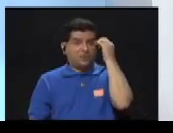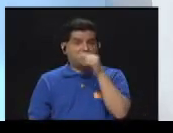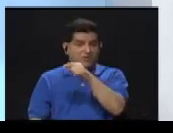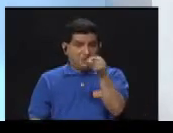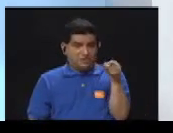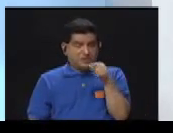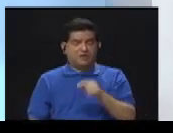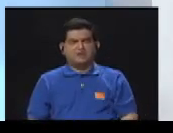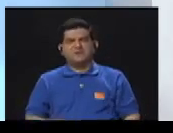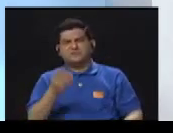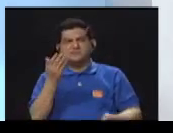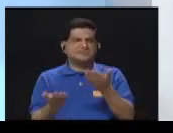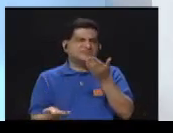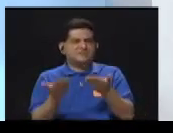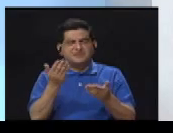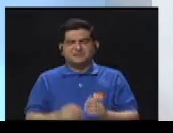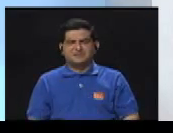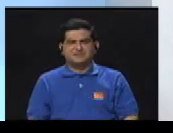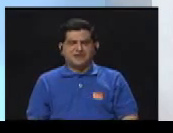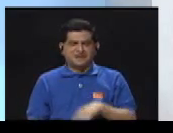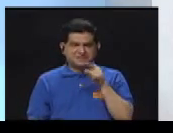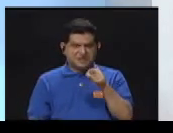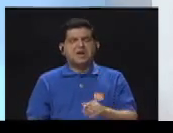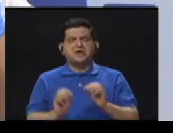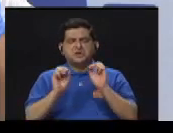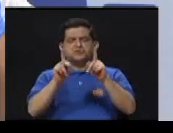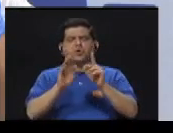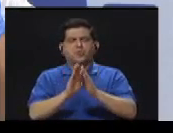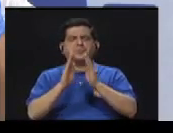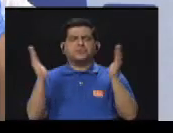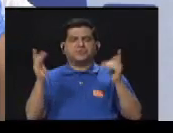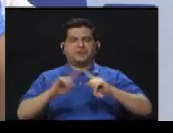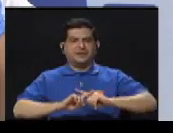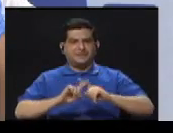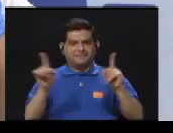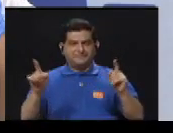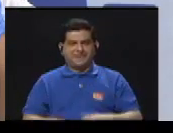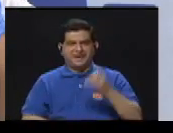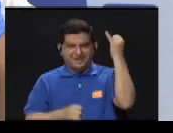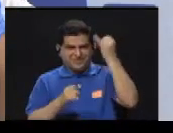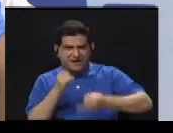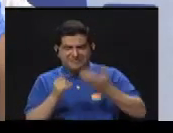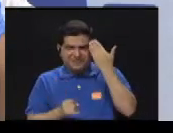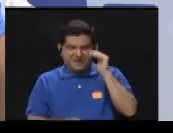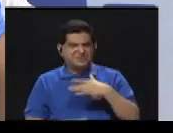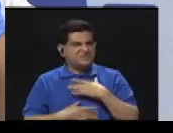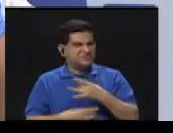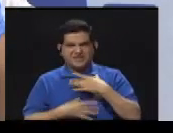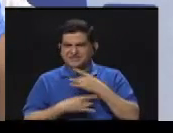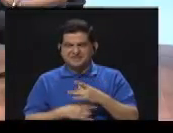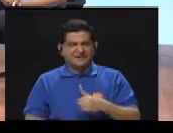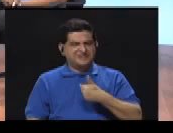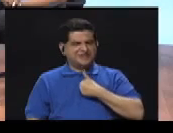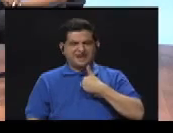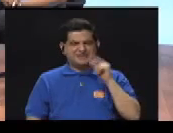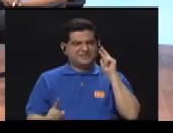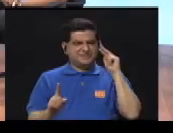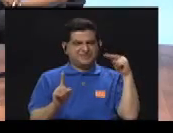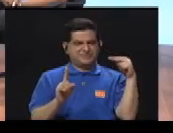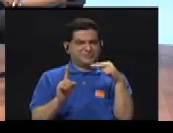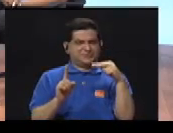porque tal vez ellos, digamos, ellos nos abrieron las puertas y todo, pero como que al final no sé si les interesaba mucho